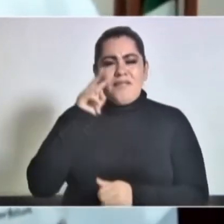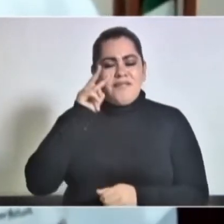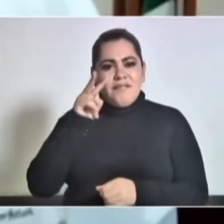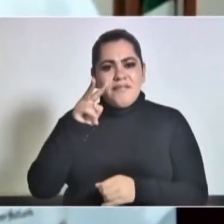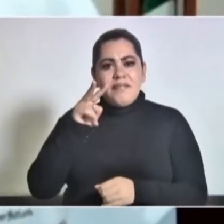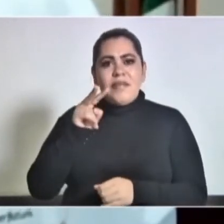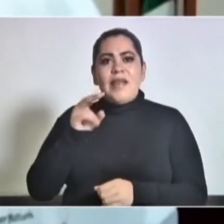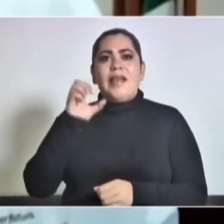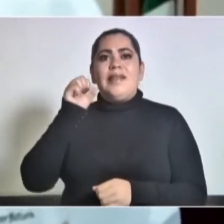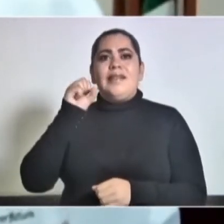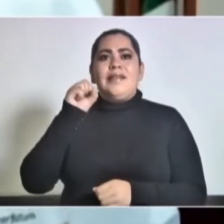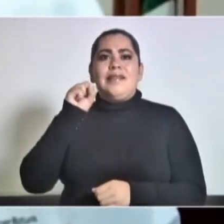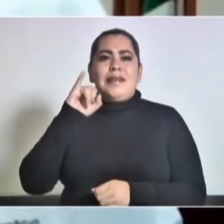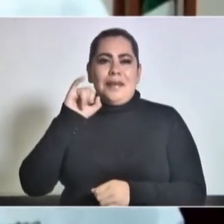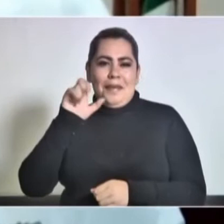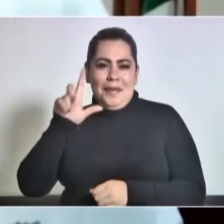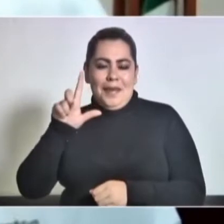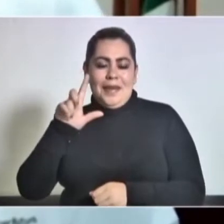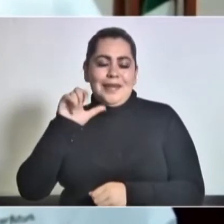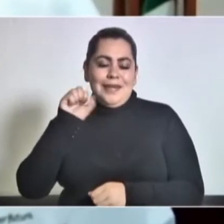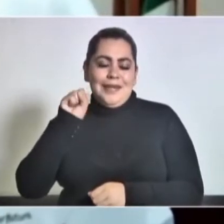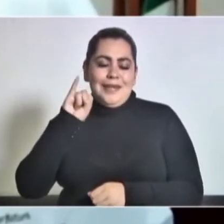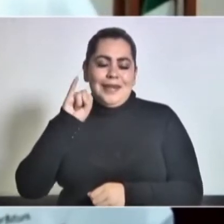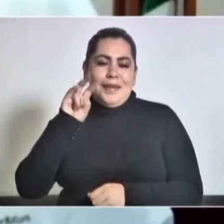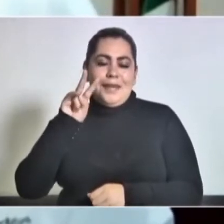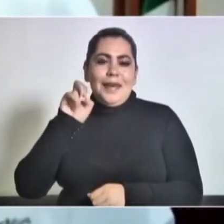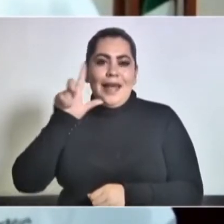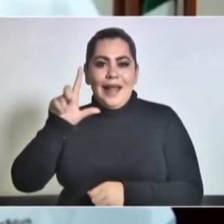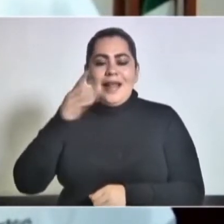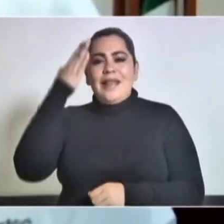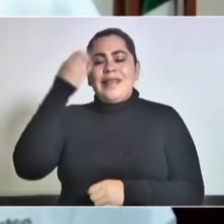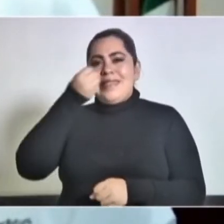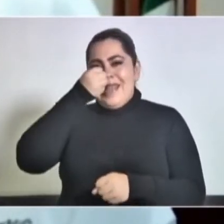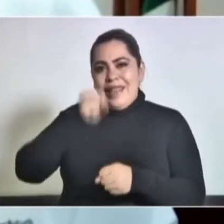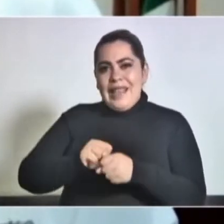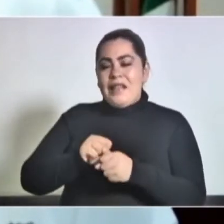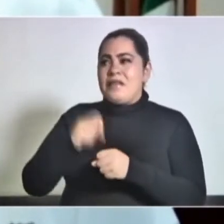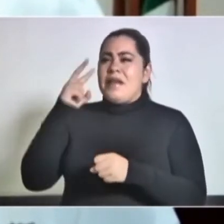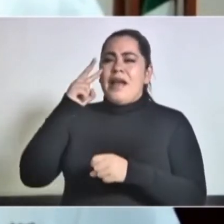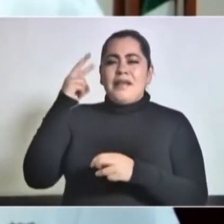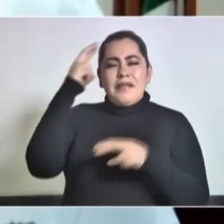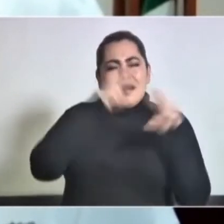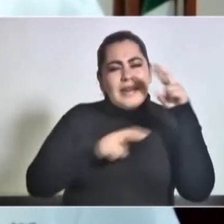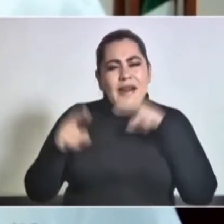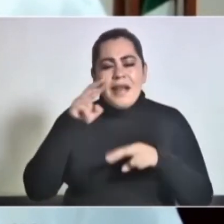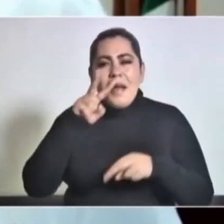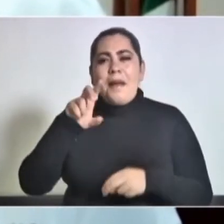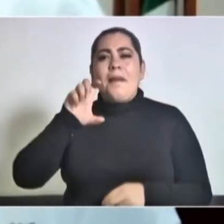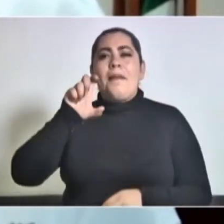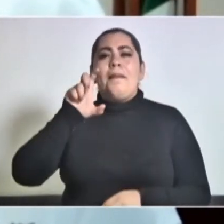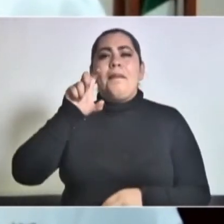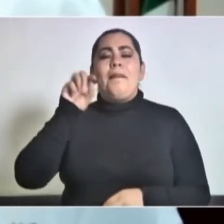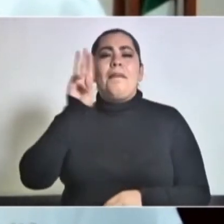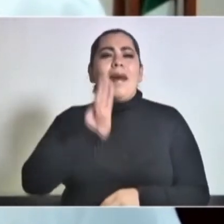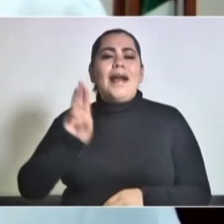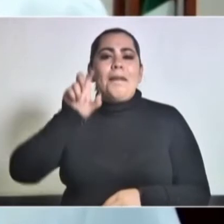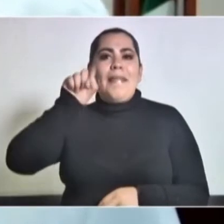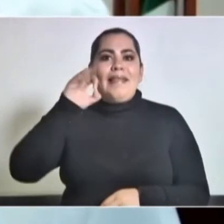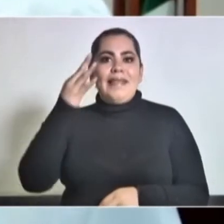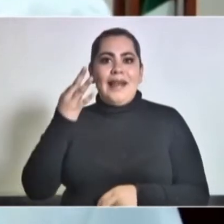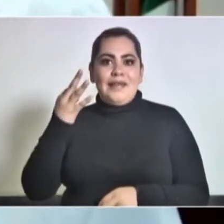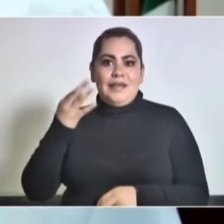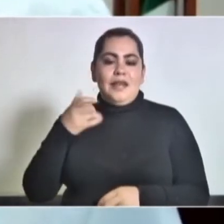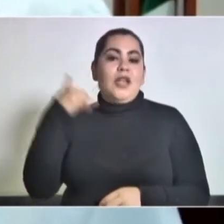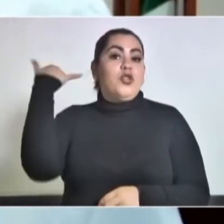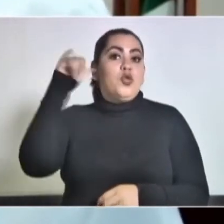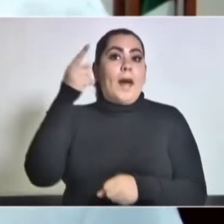pronósticos de Protección Civil y las instancias federales, si bien este fenómeno llegó el martes 23 a nuestro país, a la